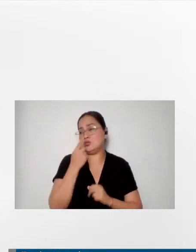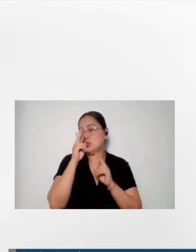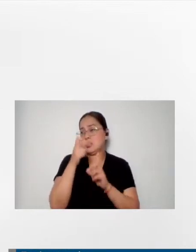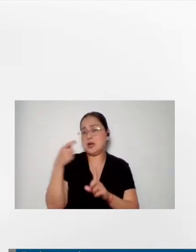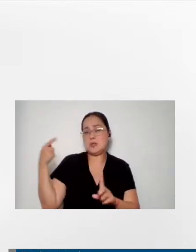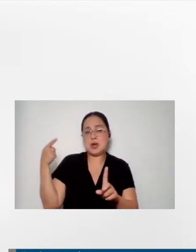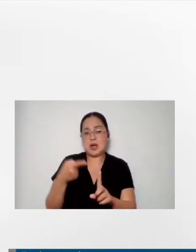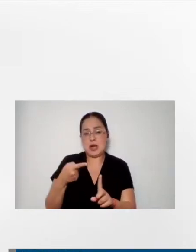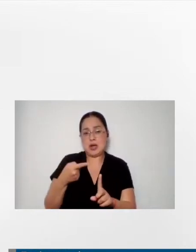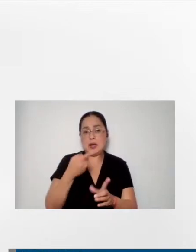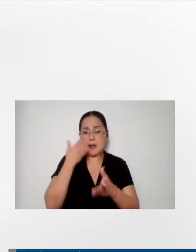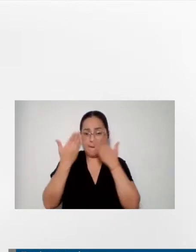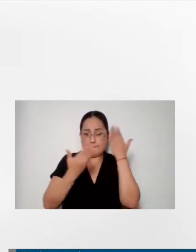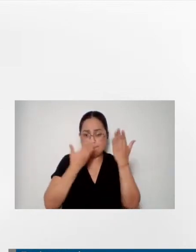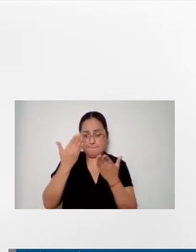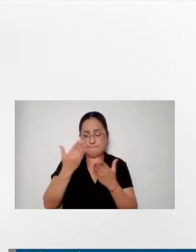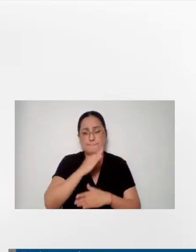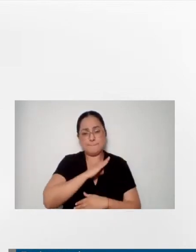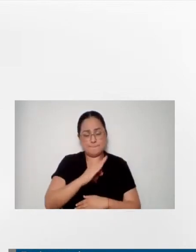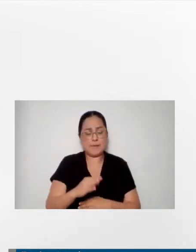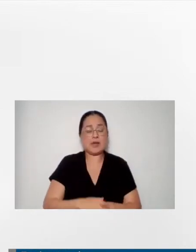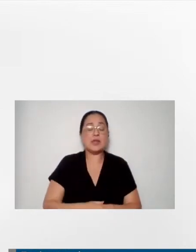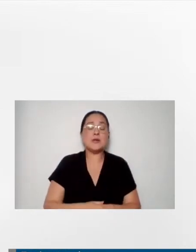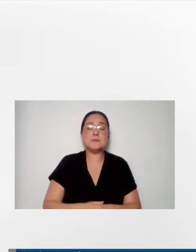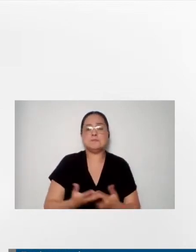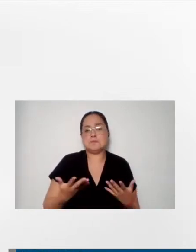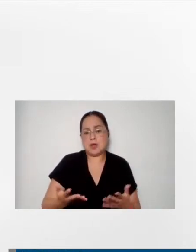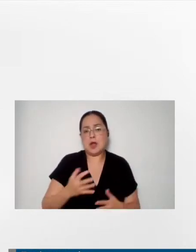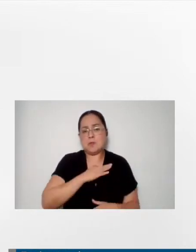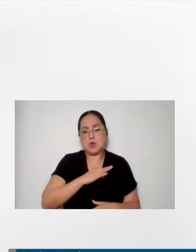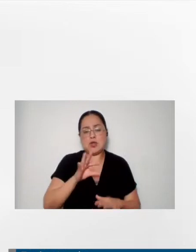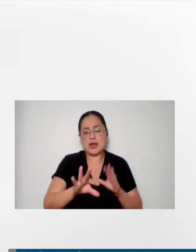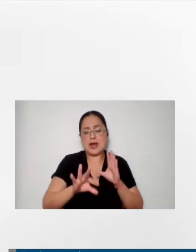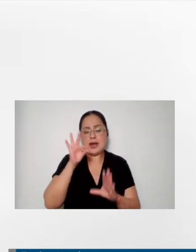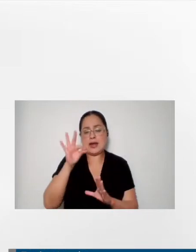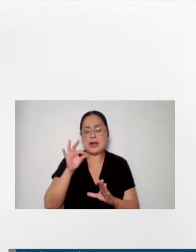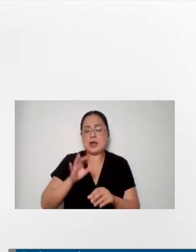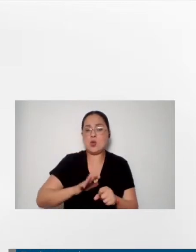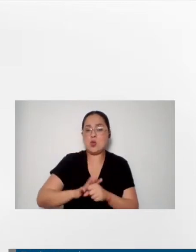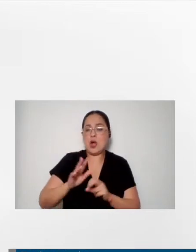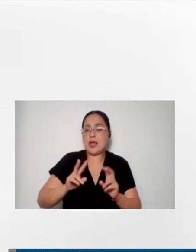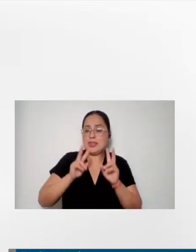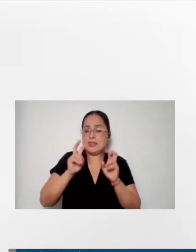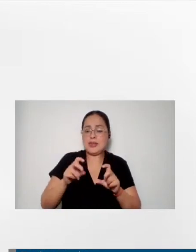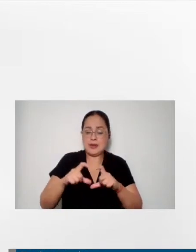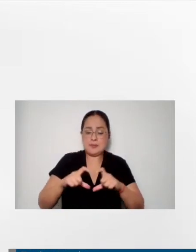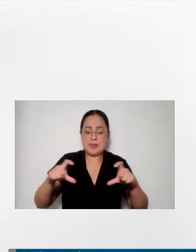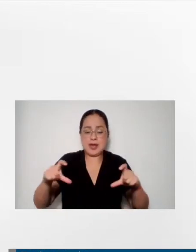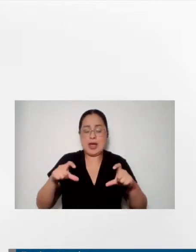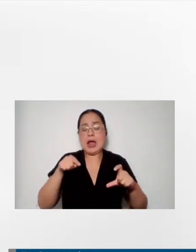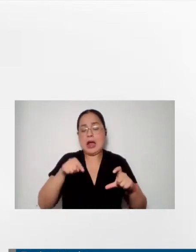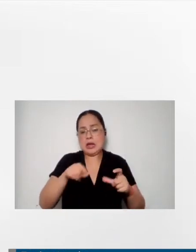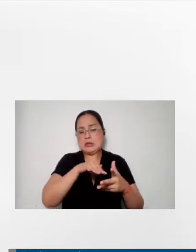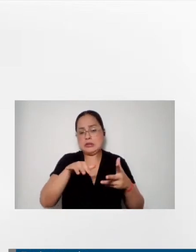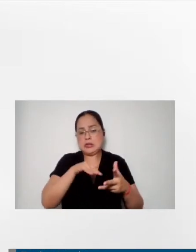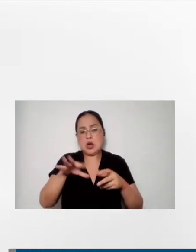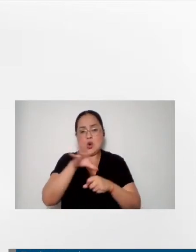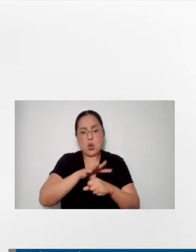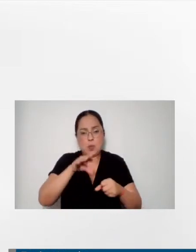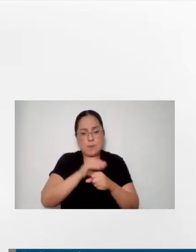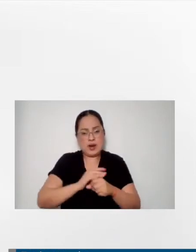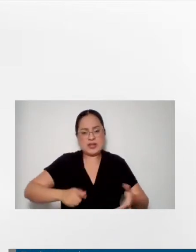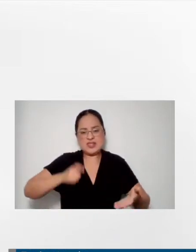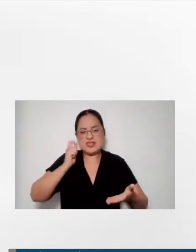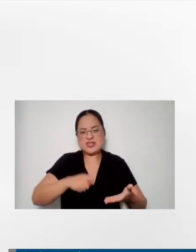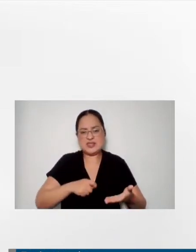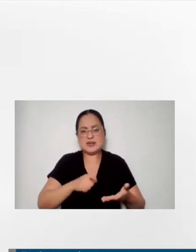ya sobre retroactividad, así cosas muy particulares, pues te vas a esa sección y ya te lees la sentencia completa, ¿no? Para que